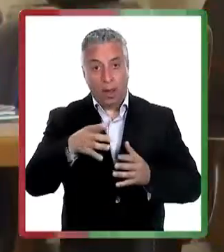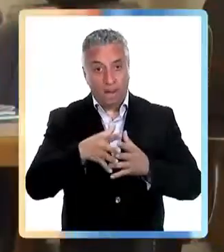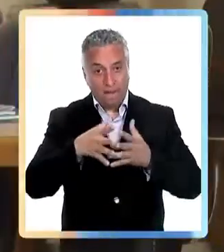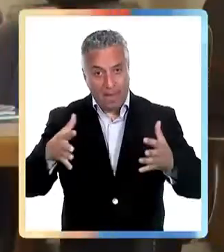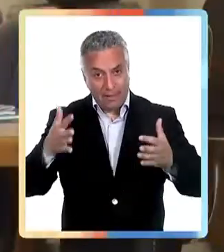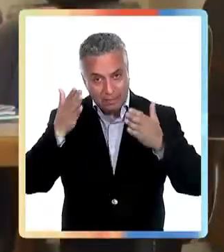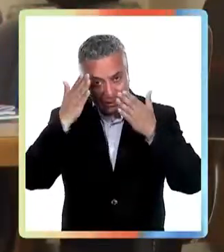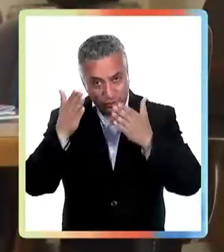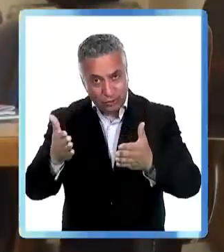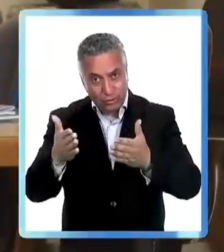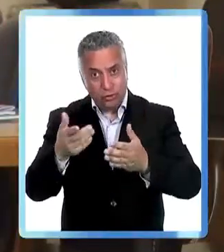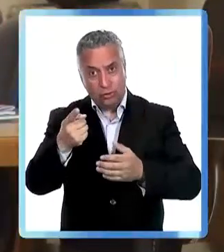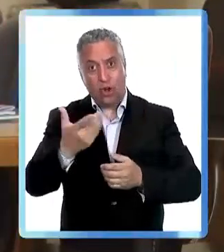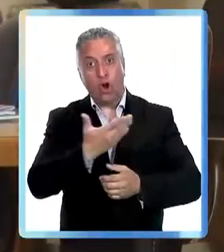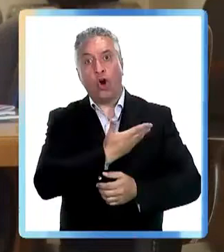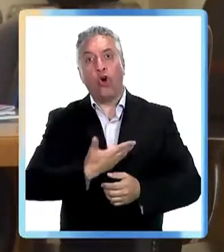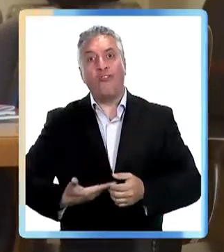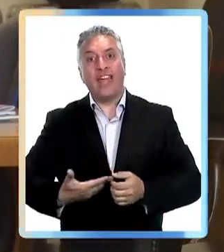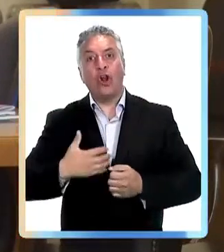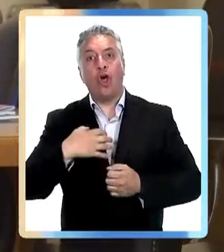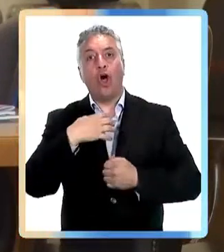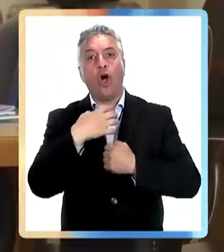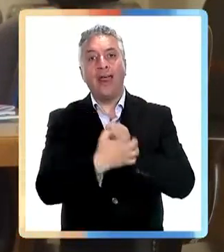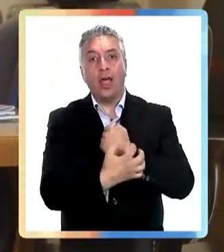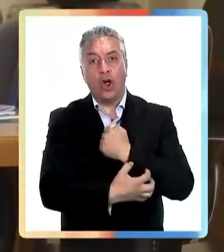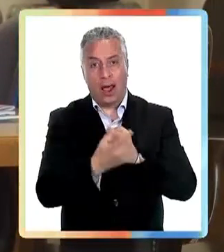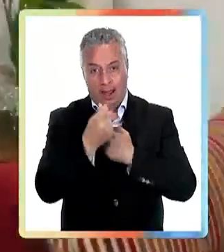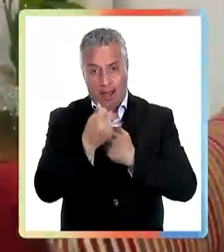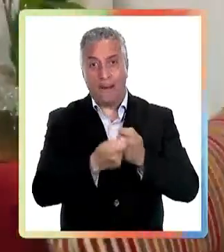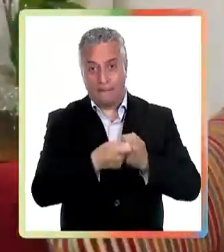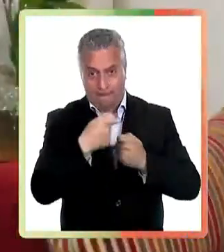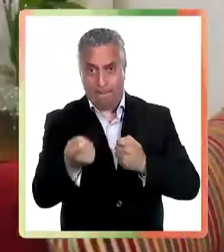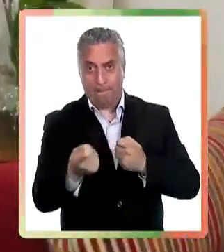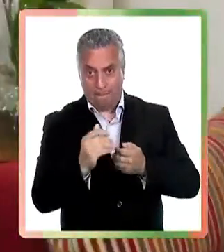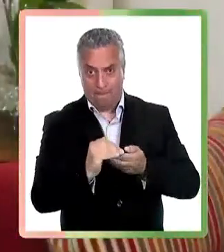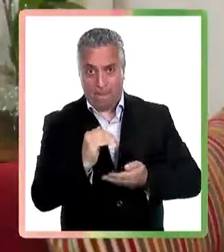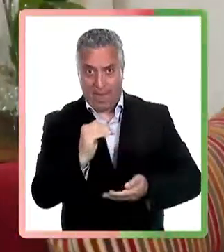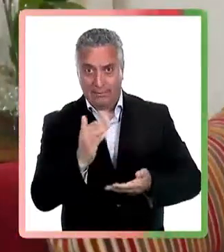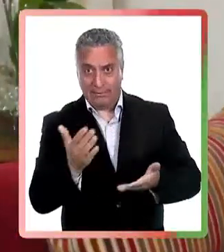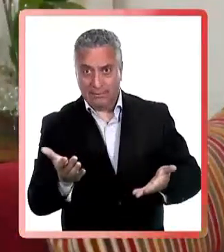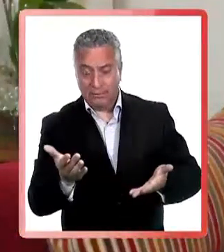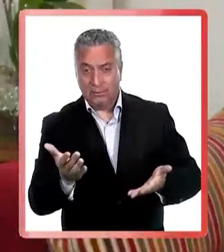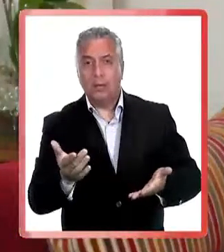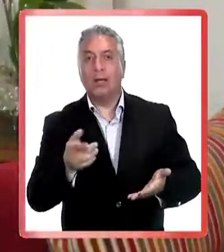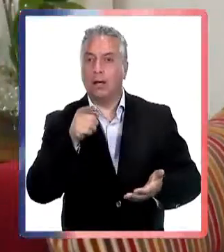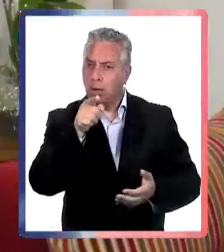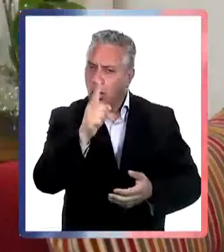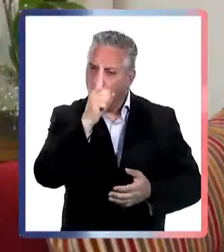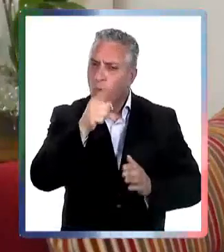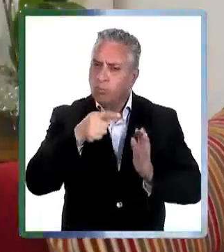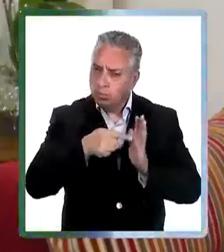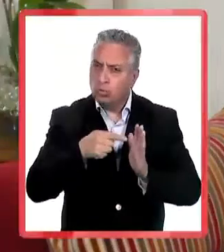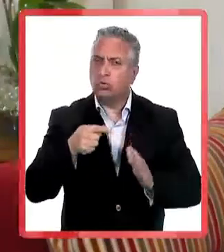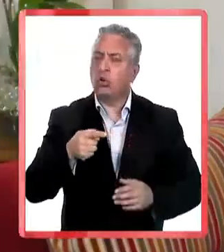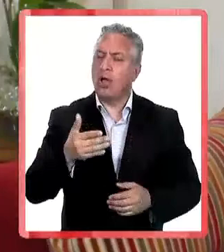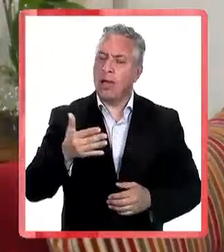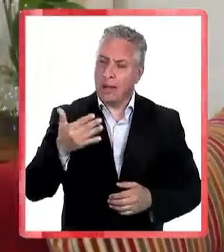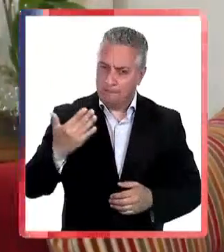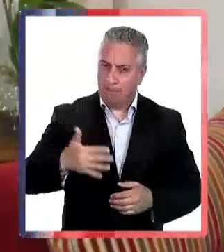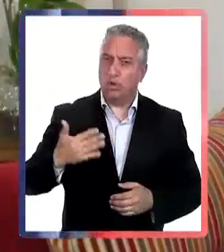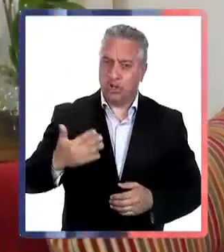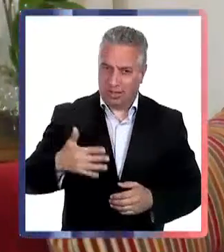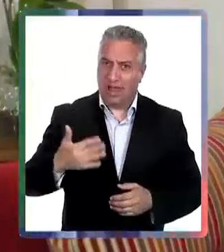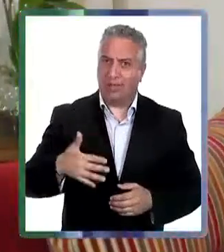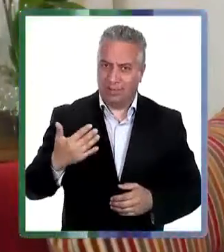más atribuciones y recursos a los gobiernos regionales? Este es un punto bien importante porque yo creo que como